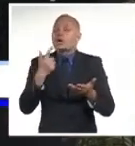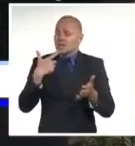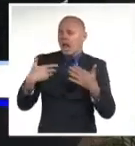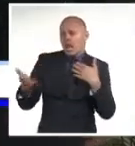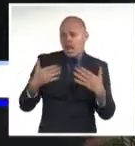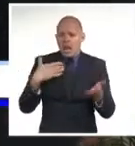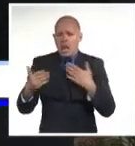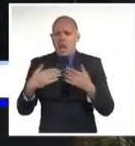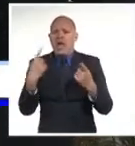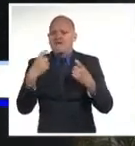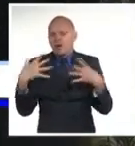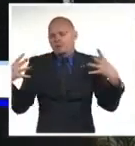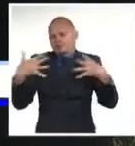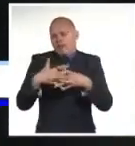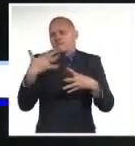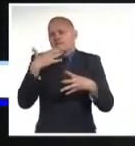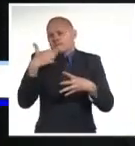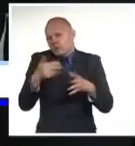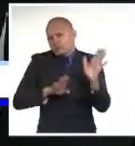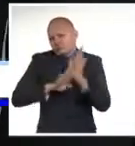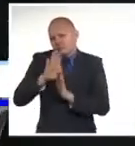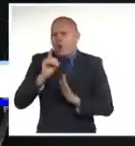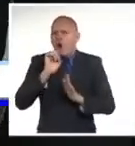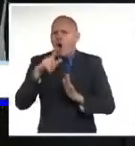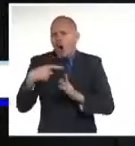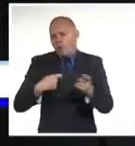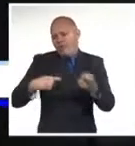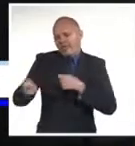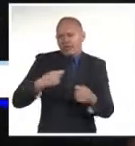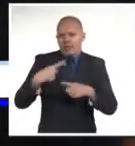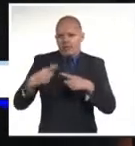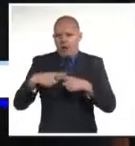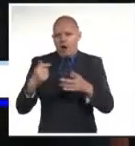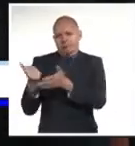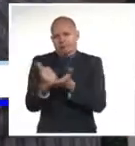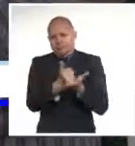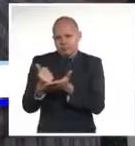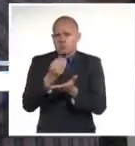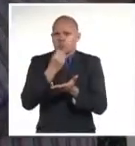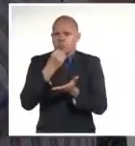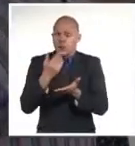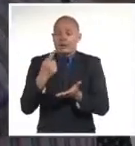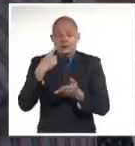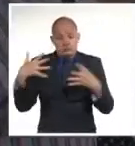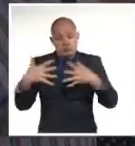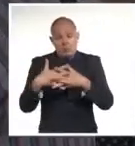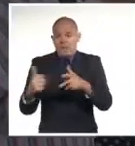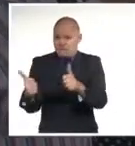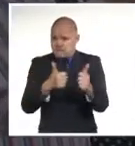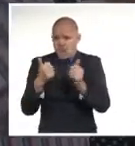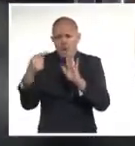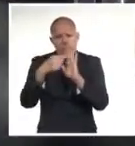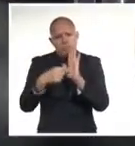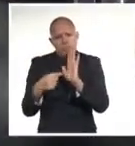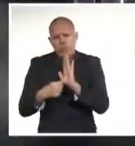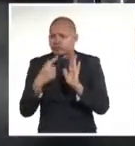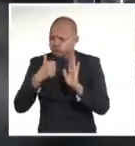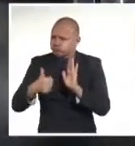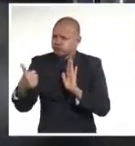las relaciones económico-comerciales, de inversión y de cooperación, y destacaron el alto nivel de coincidencia y el apoyo mutuo